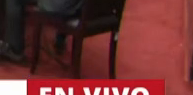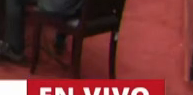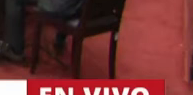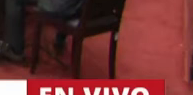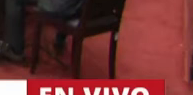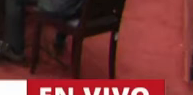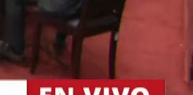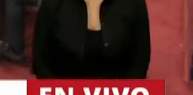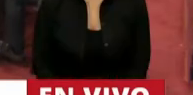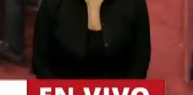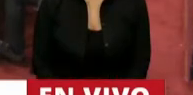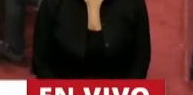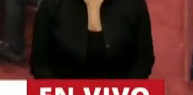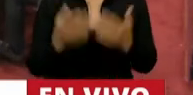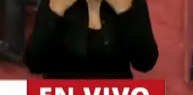Gracias, señora presidenta.